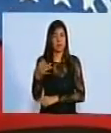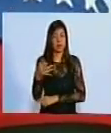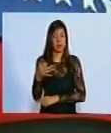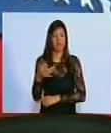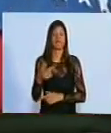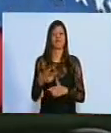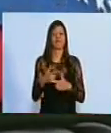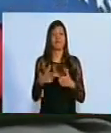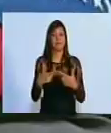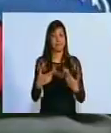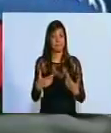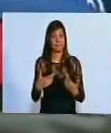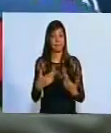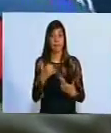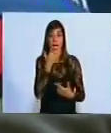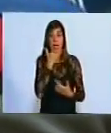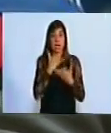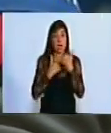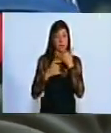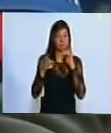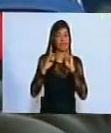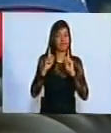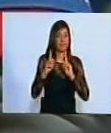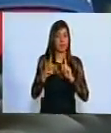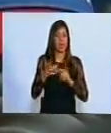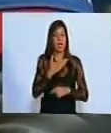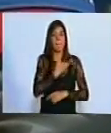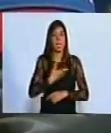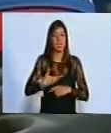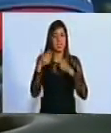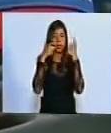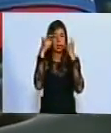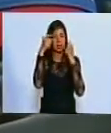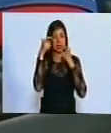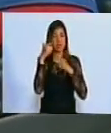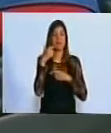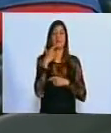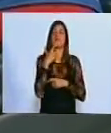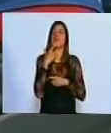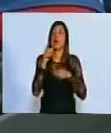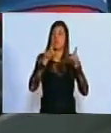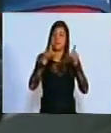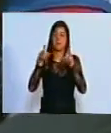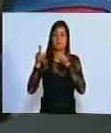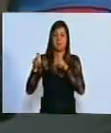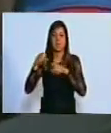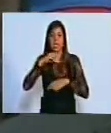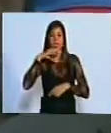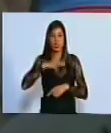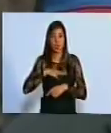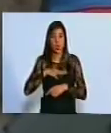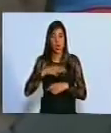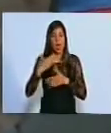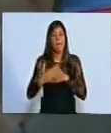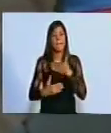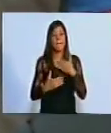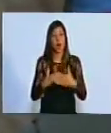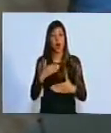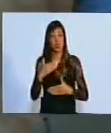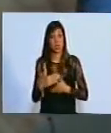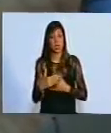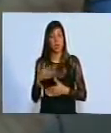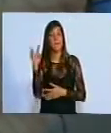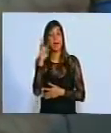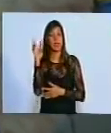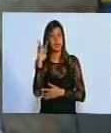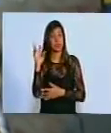eso el presidente Chávez retomó la fuerza de la historia y en todo el proceso